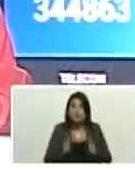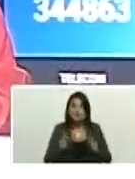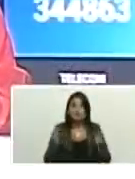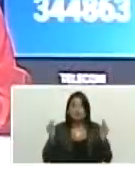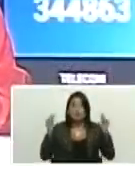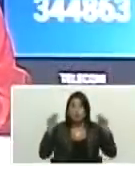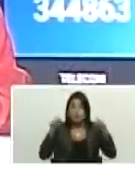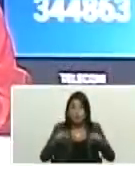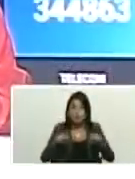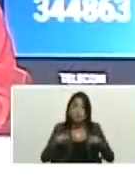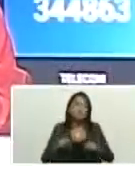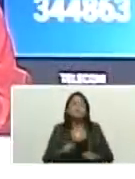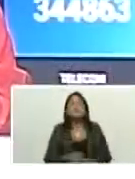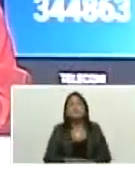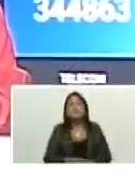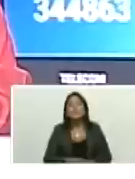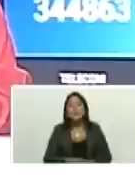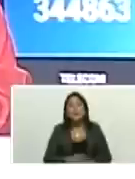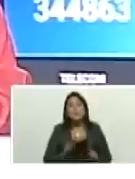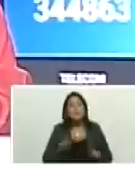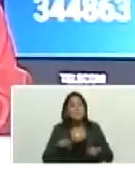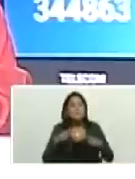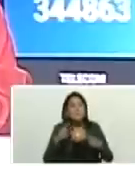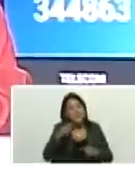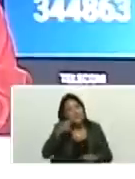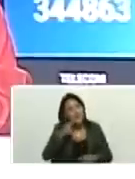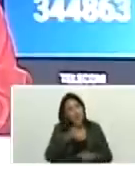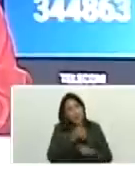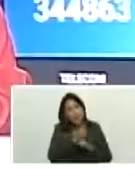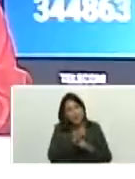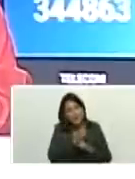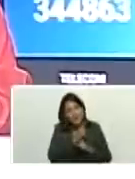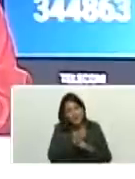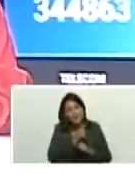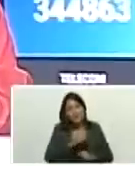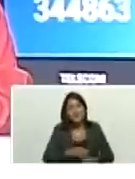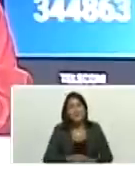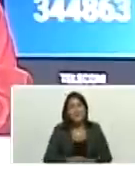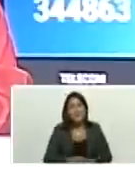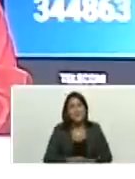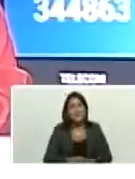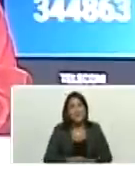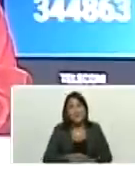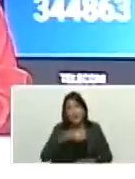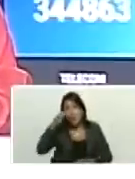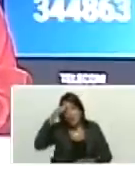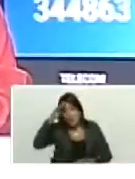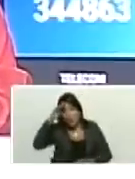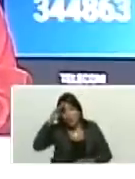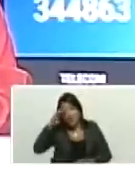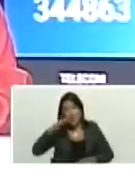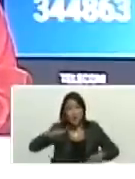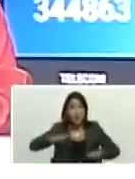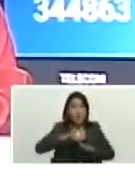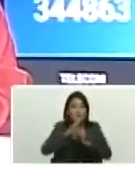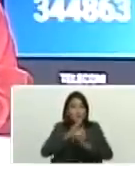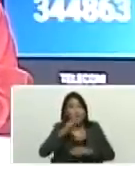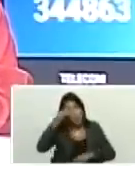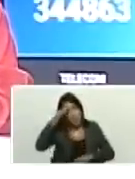con los primeros juegos. Cuba le ganó a Curazao en 10 innings,